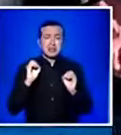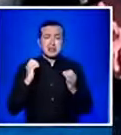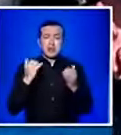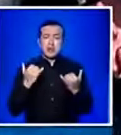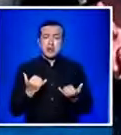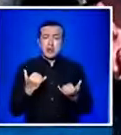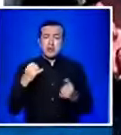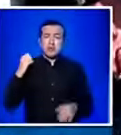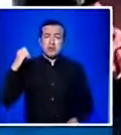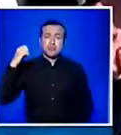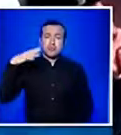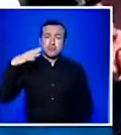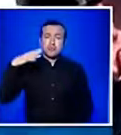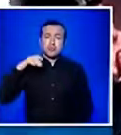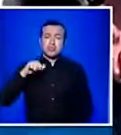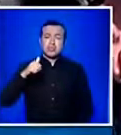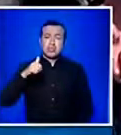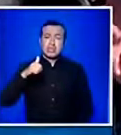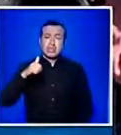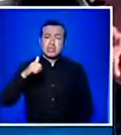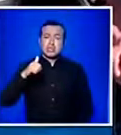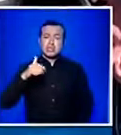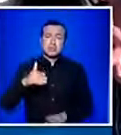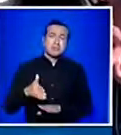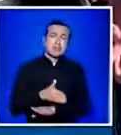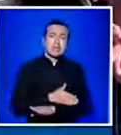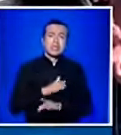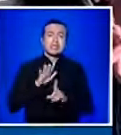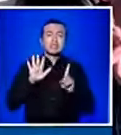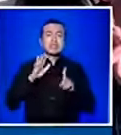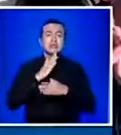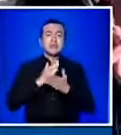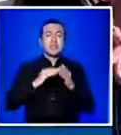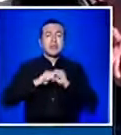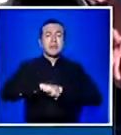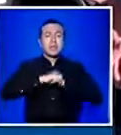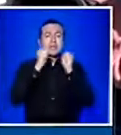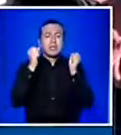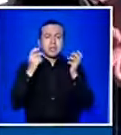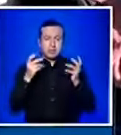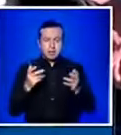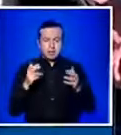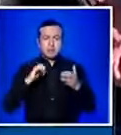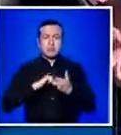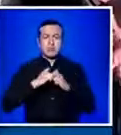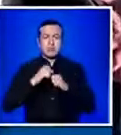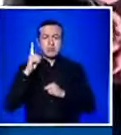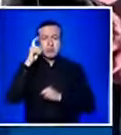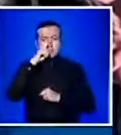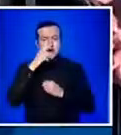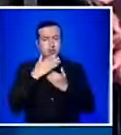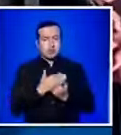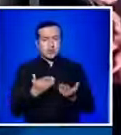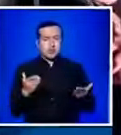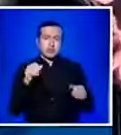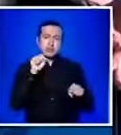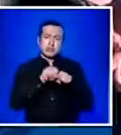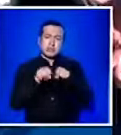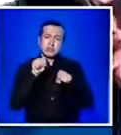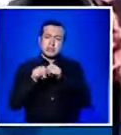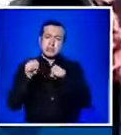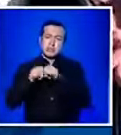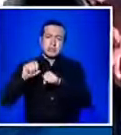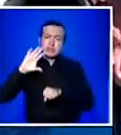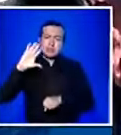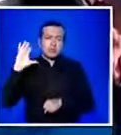teníamos la luz al corte a las 10 y nos cortaron a las 6:30 de la mañana. Eso también tenemos un problema, que se dañan los artefactos en todo